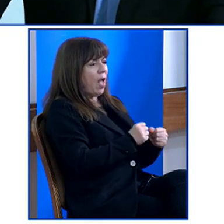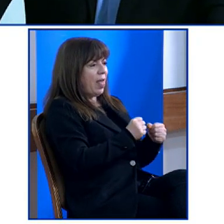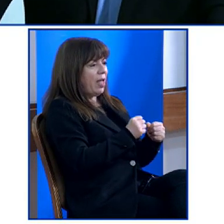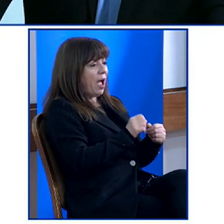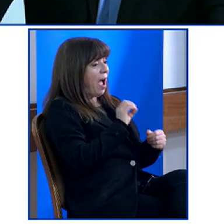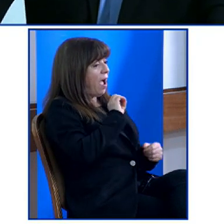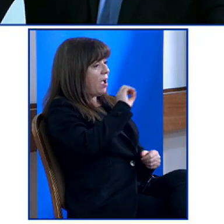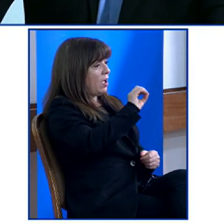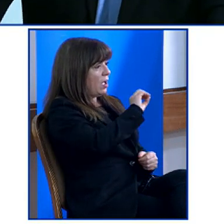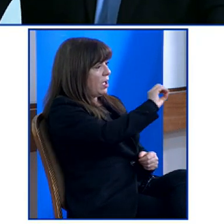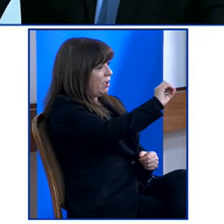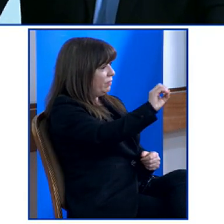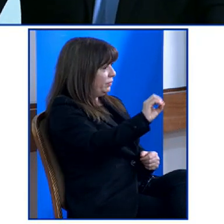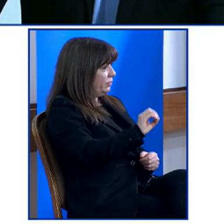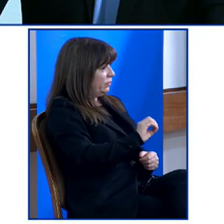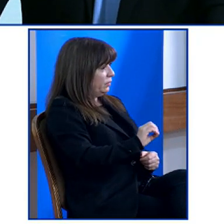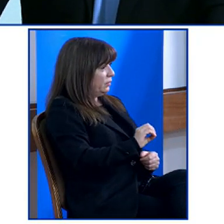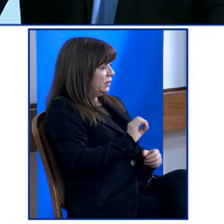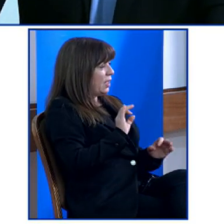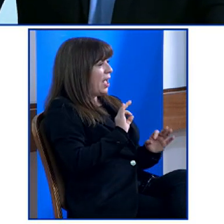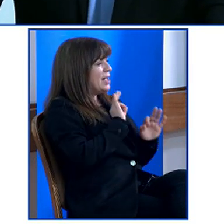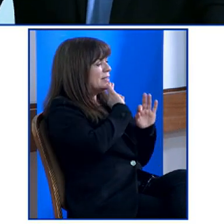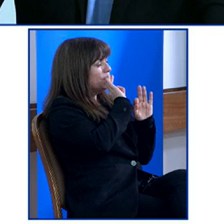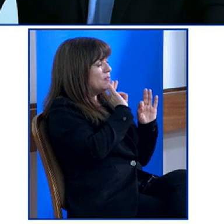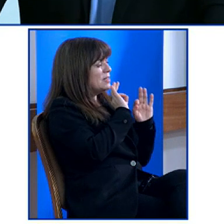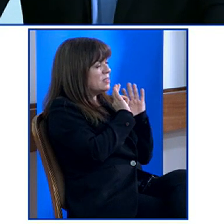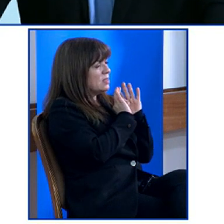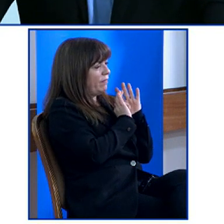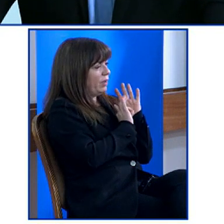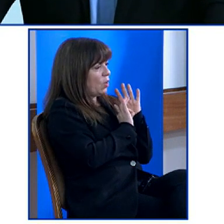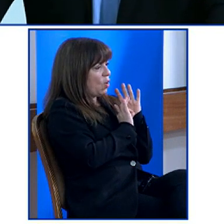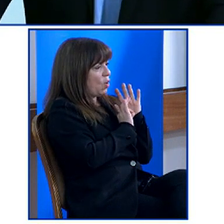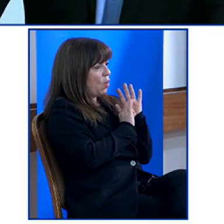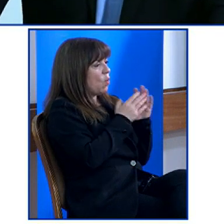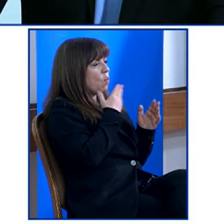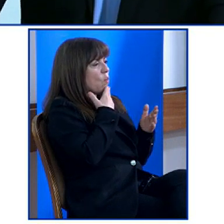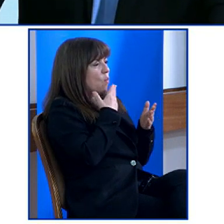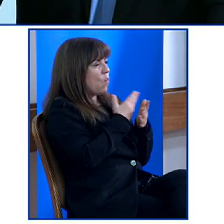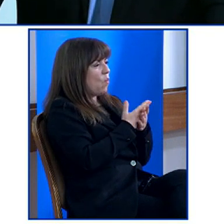alertarlos en forma específica cuando se